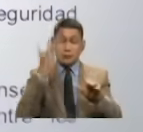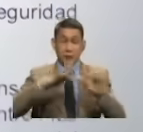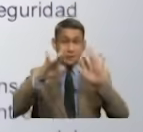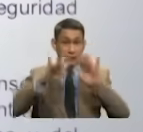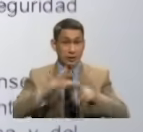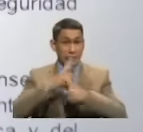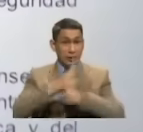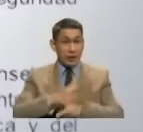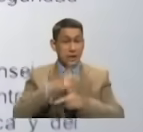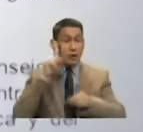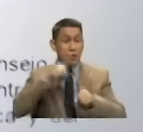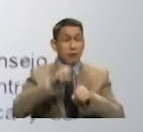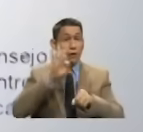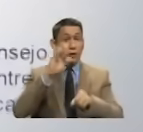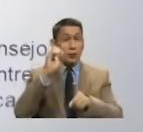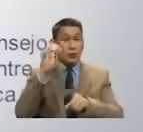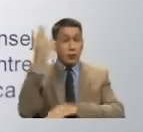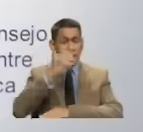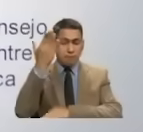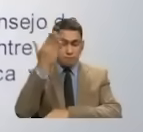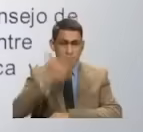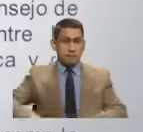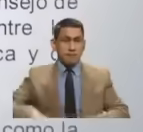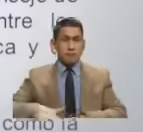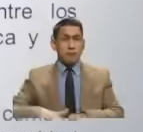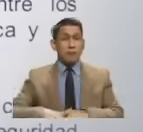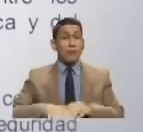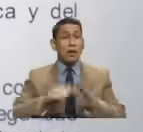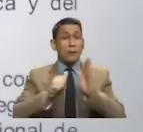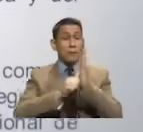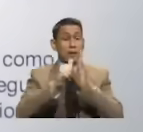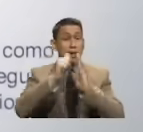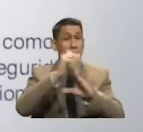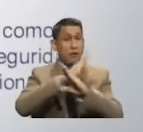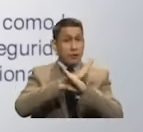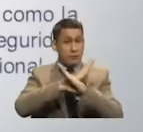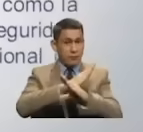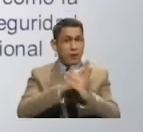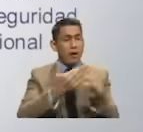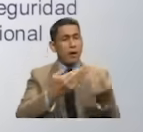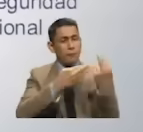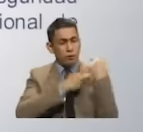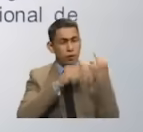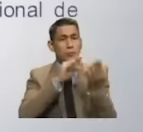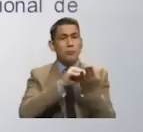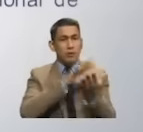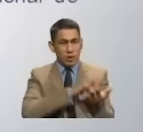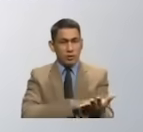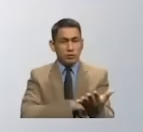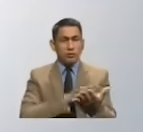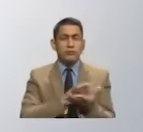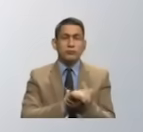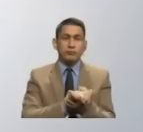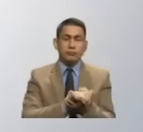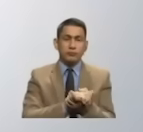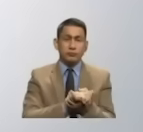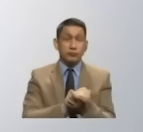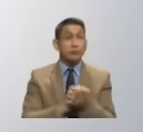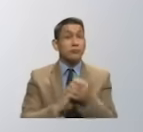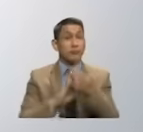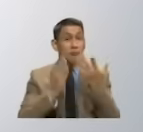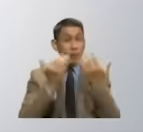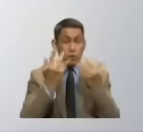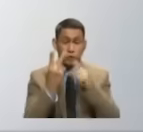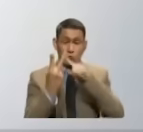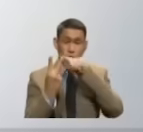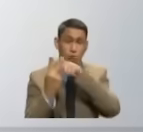Los ministros del Interior y Defensa asumirán las competencias y proyectos de la entidad. Los dos ministerios asesorarán